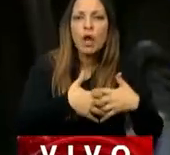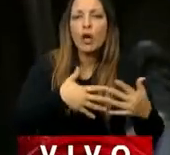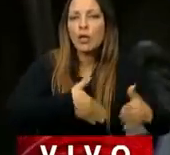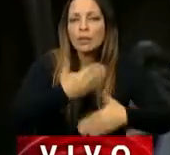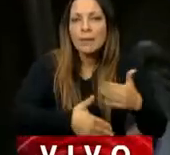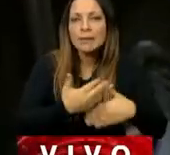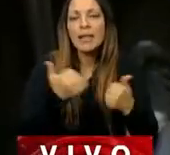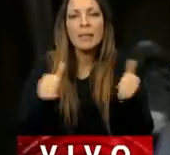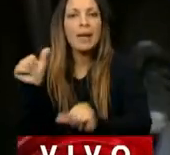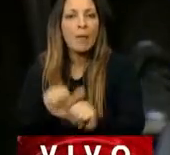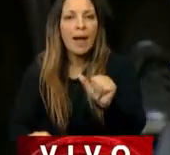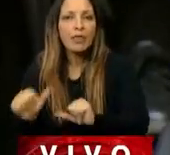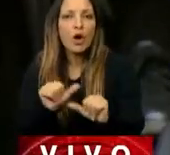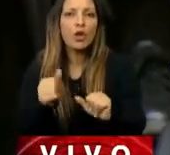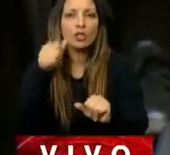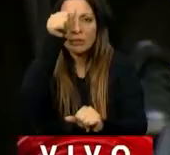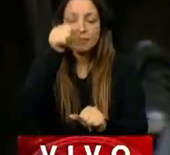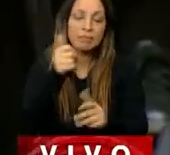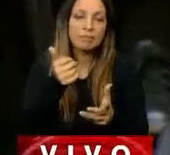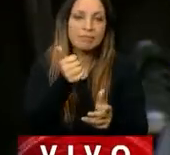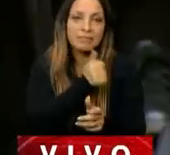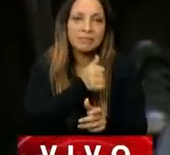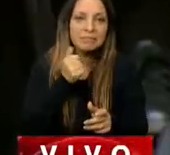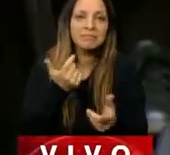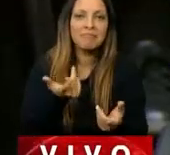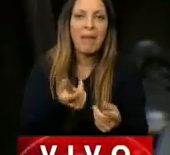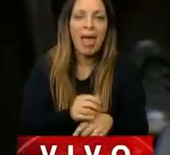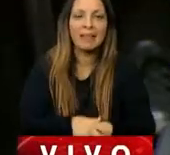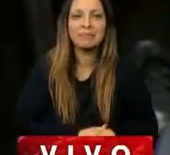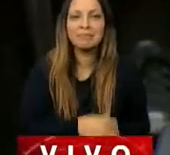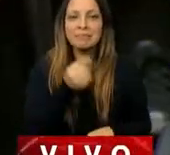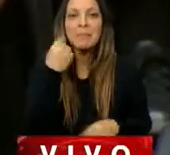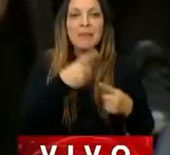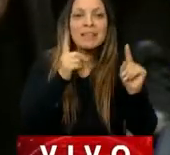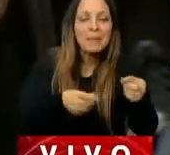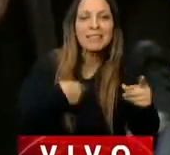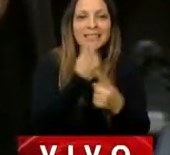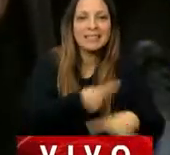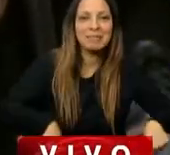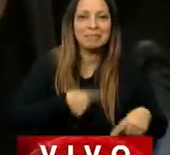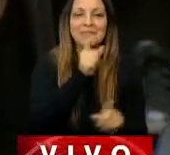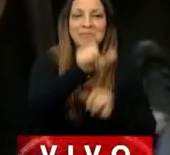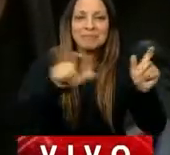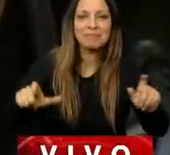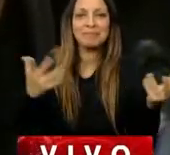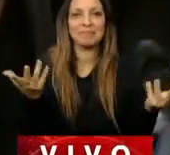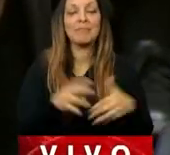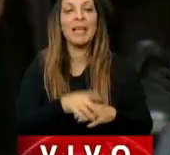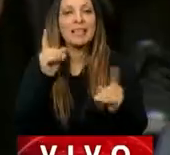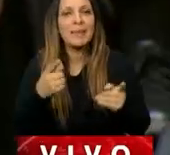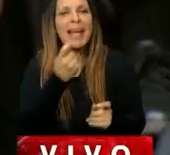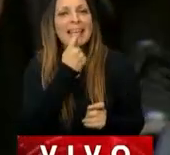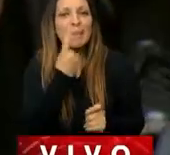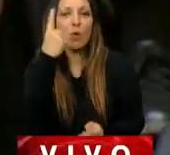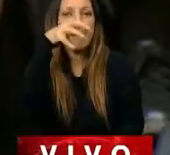avanzada, laboratorios farmacéuticos y una amplia formación de recursos humanos. Pongo el ejemplo